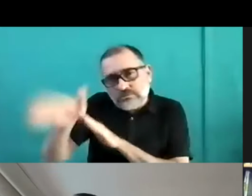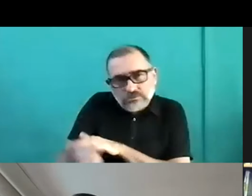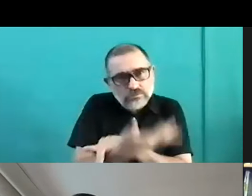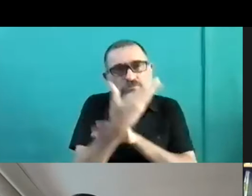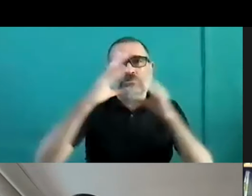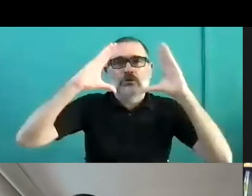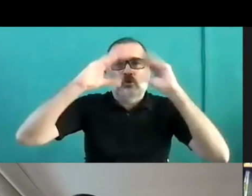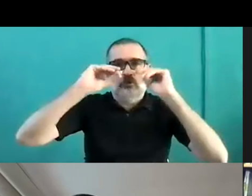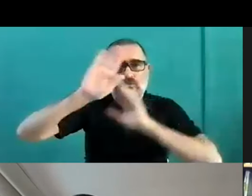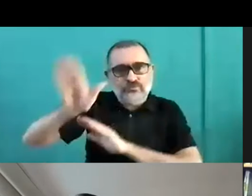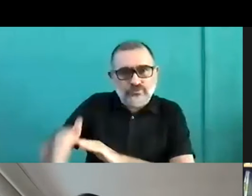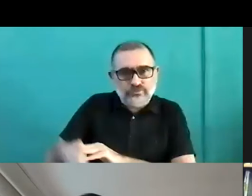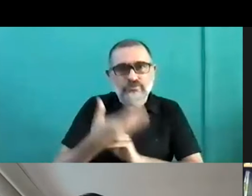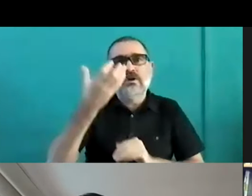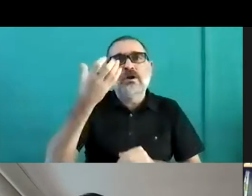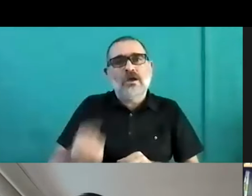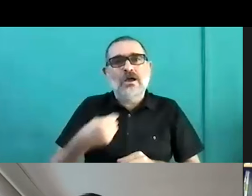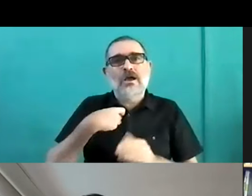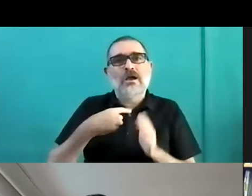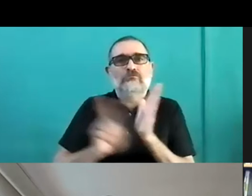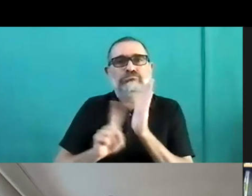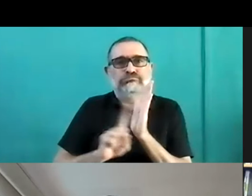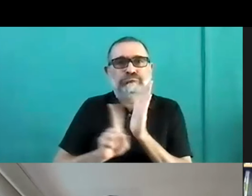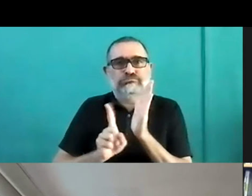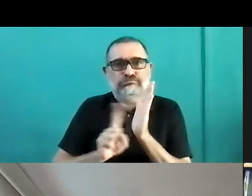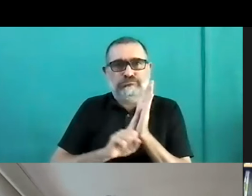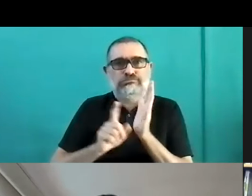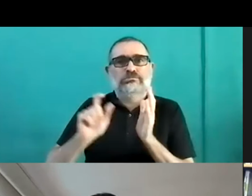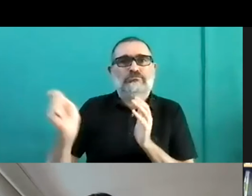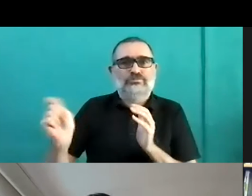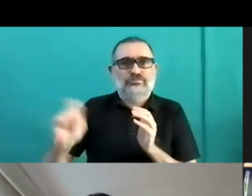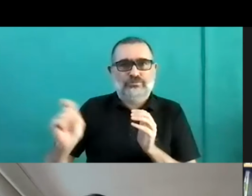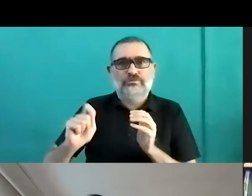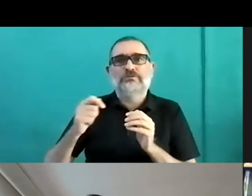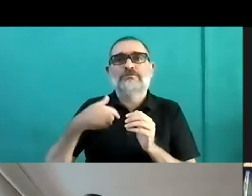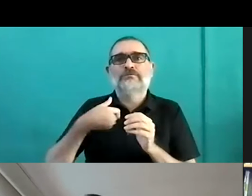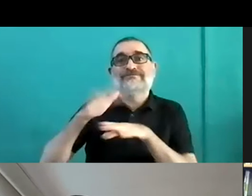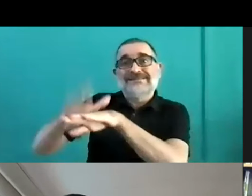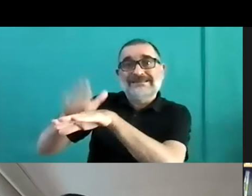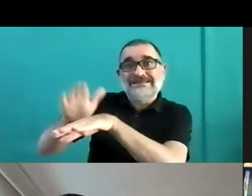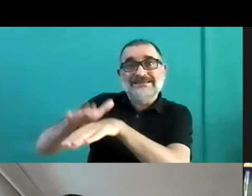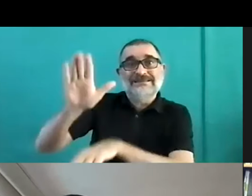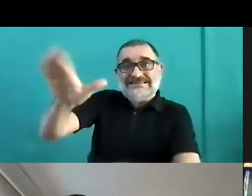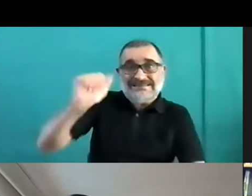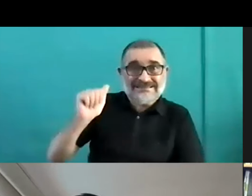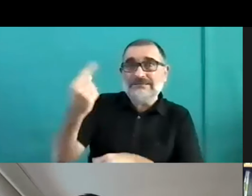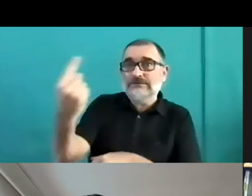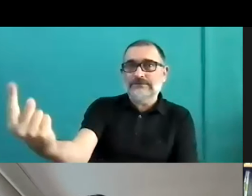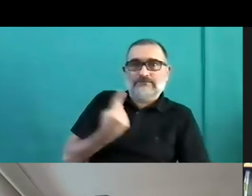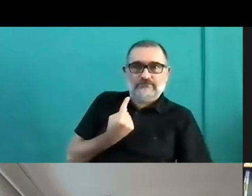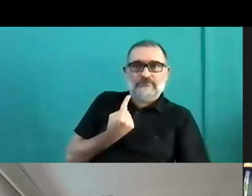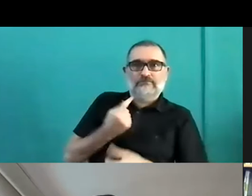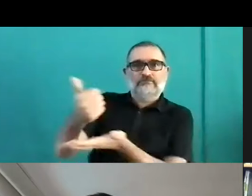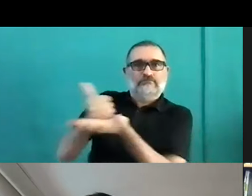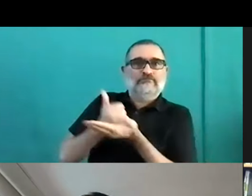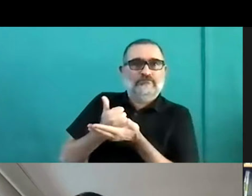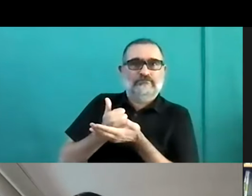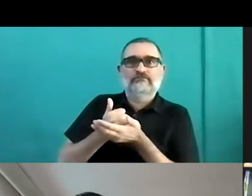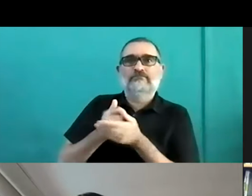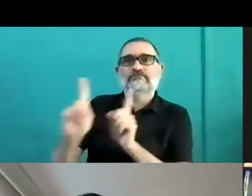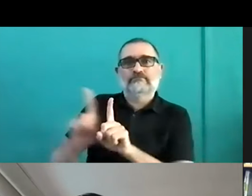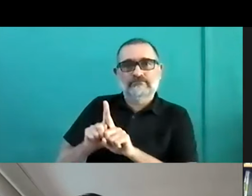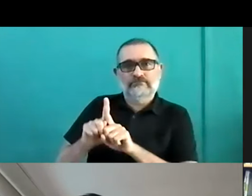emergencia. Por otro lado, tengo contratado servicios de emergencia, pero es algo que utilizo